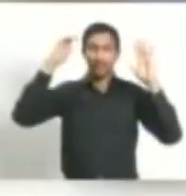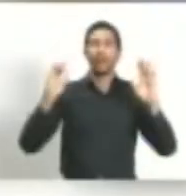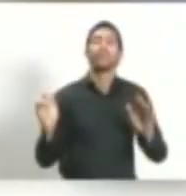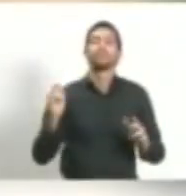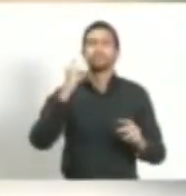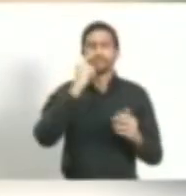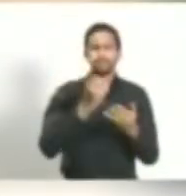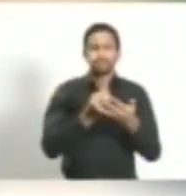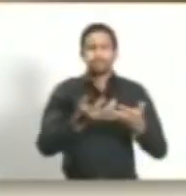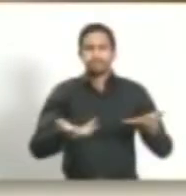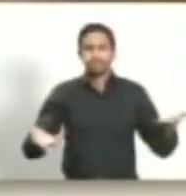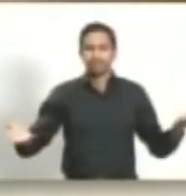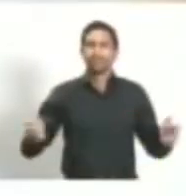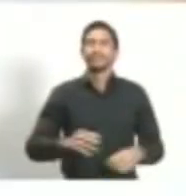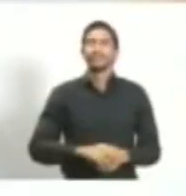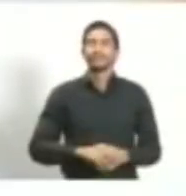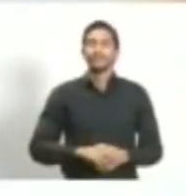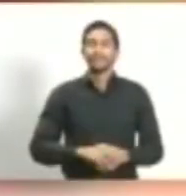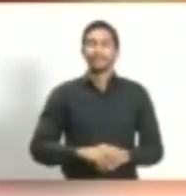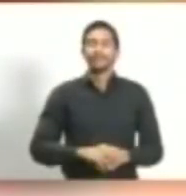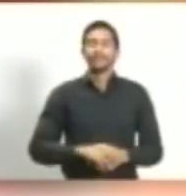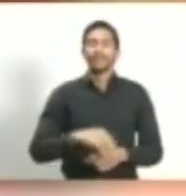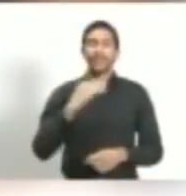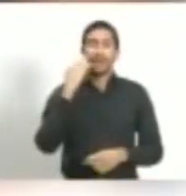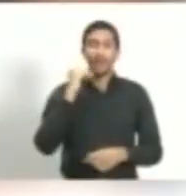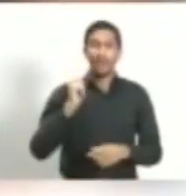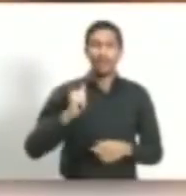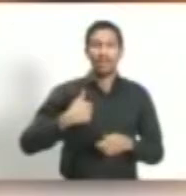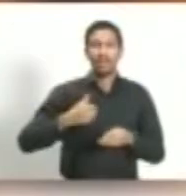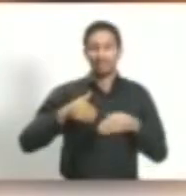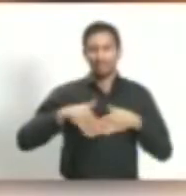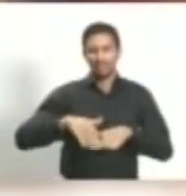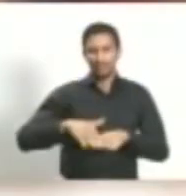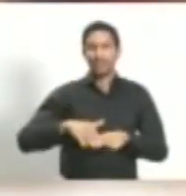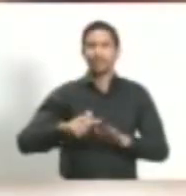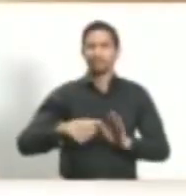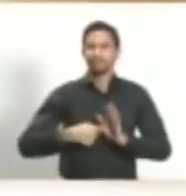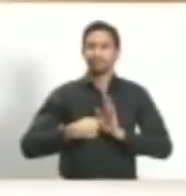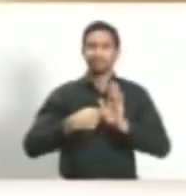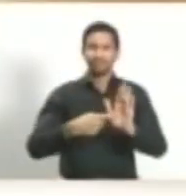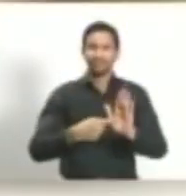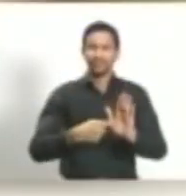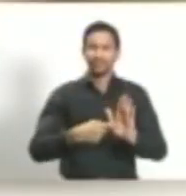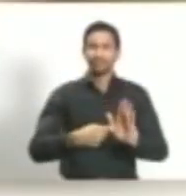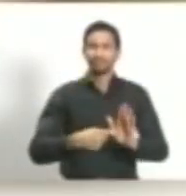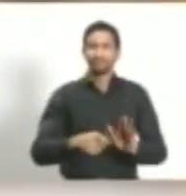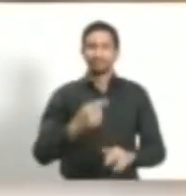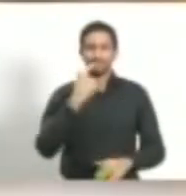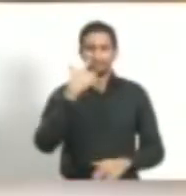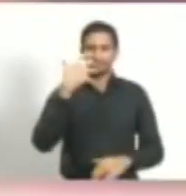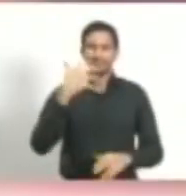con 30 diseñadoras, mujeres emprendedoras, que imponen el sello personal de sus creaciones.